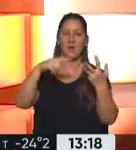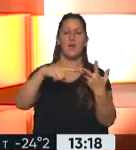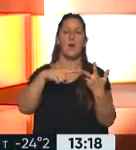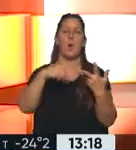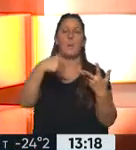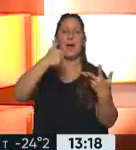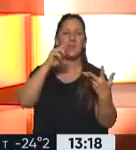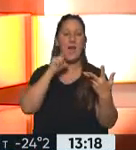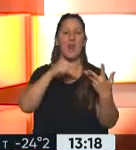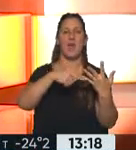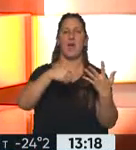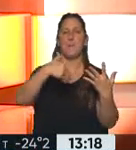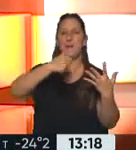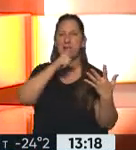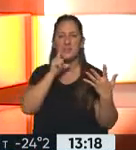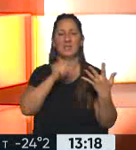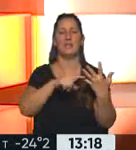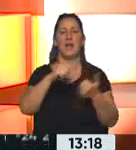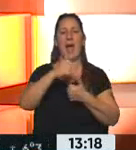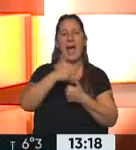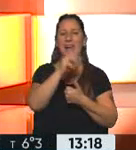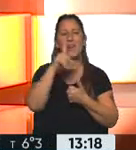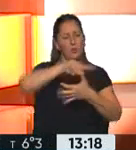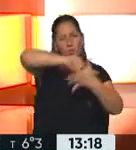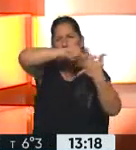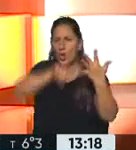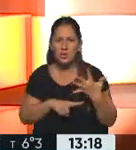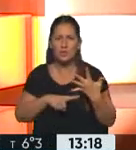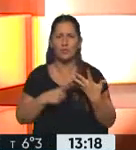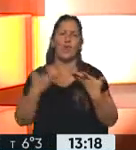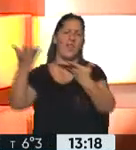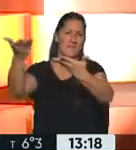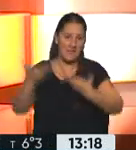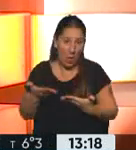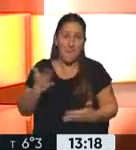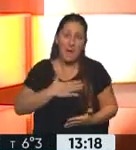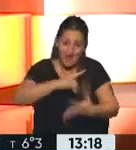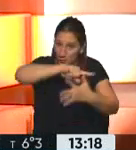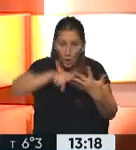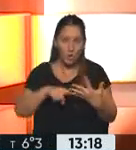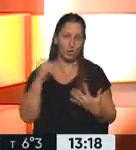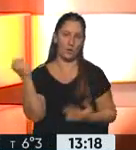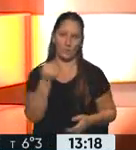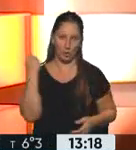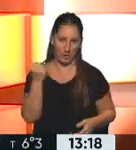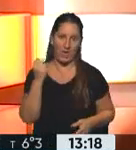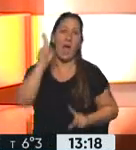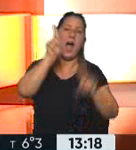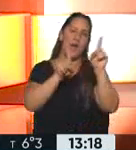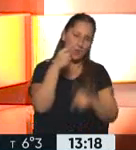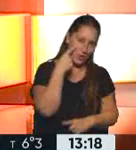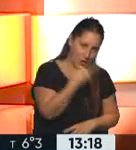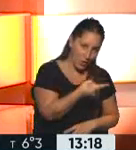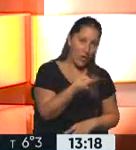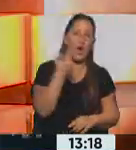Baraj, Mati Zapata, Enrique Aiello. Hay muchos invitados que para mí son importantes y algunos de ellos que conocía y otros que tuve